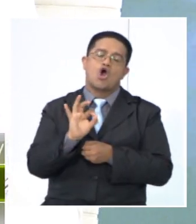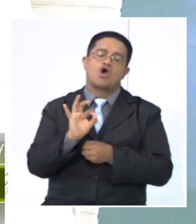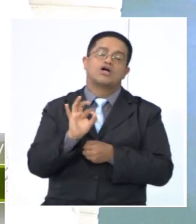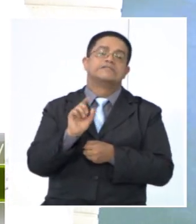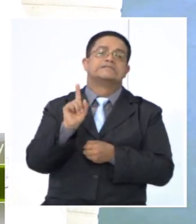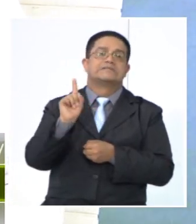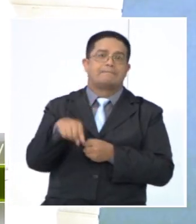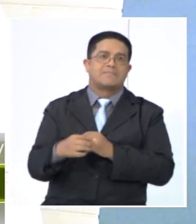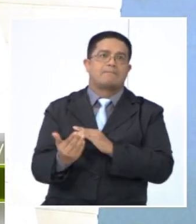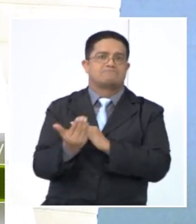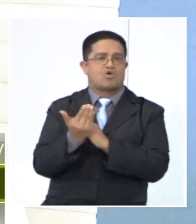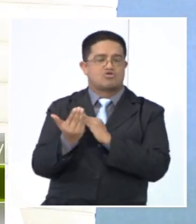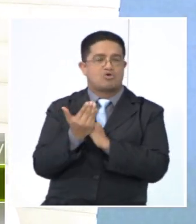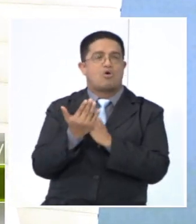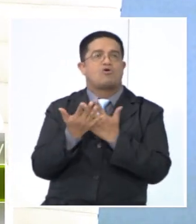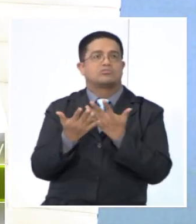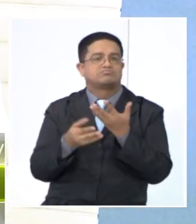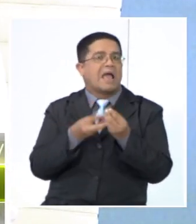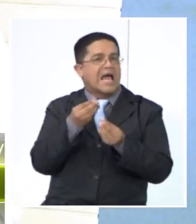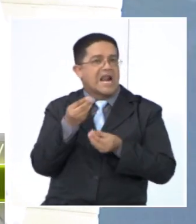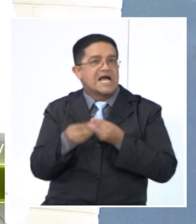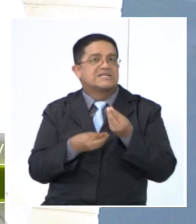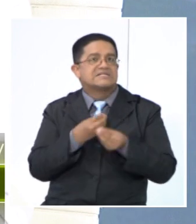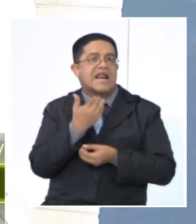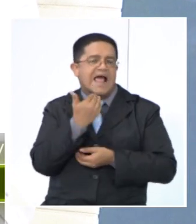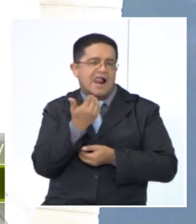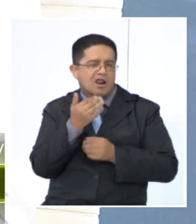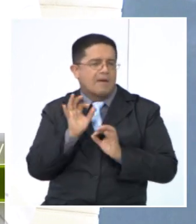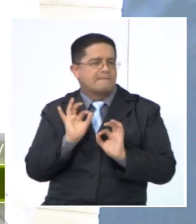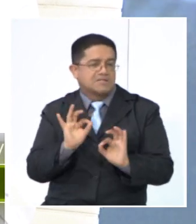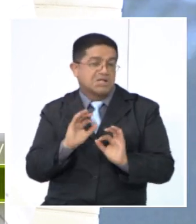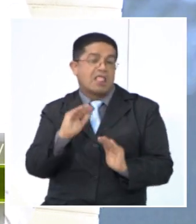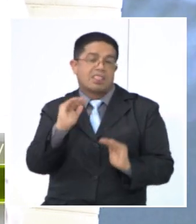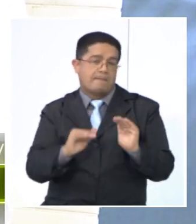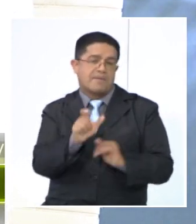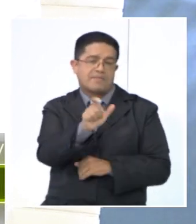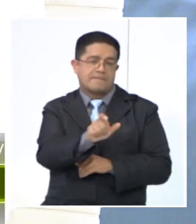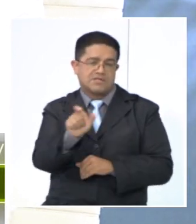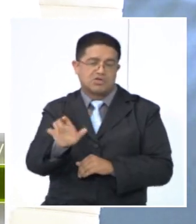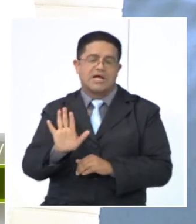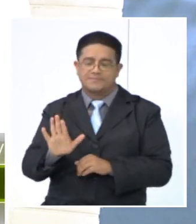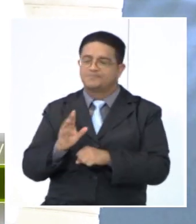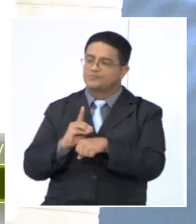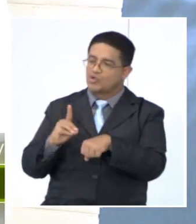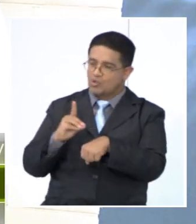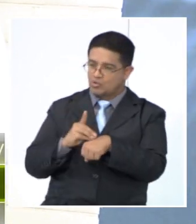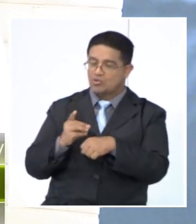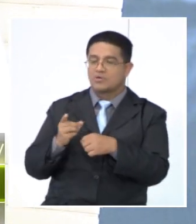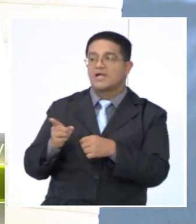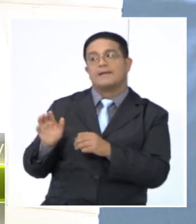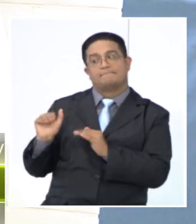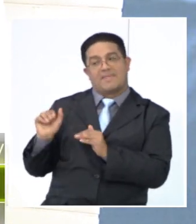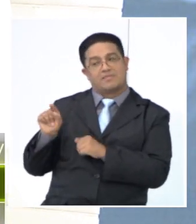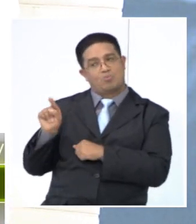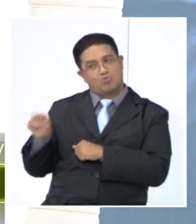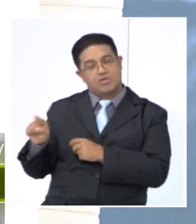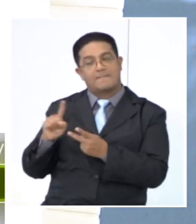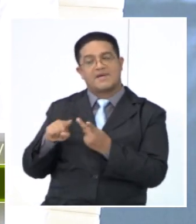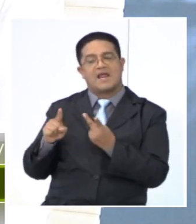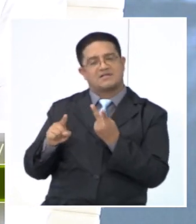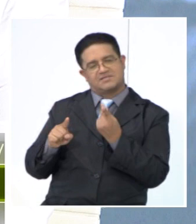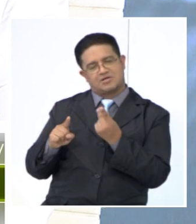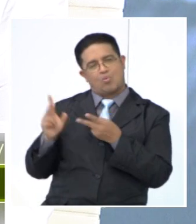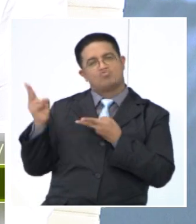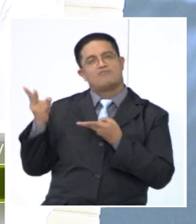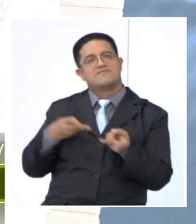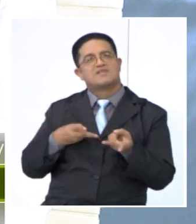además el protocolo para hacerlo de alguna manera específica dependiendo de la afección. Doctor, vamos a despedirlo a usted, pero para recibir a nuestro